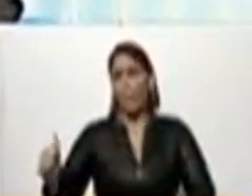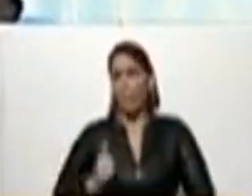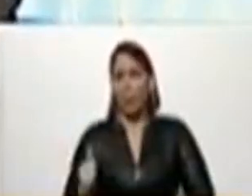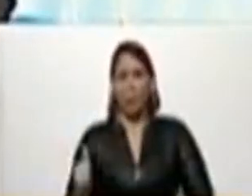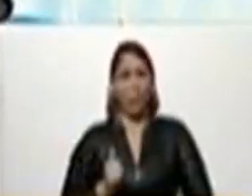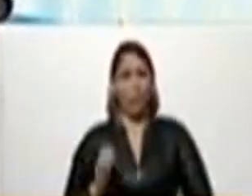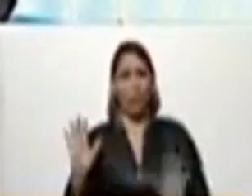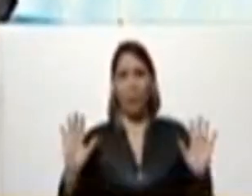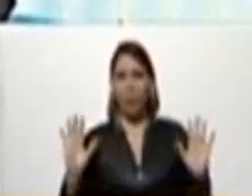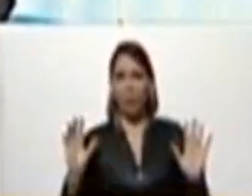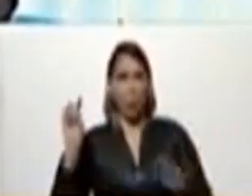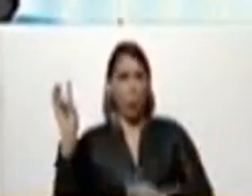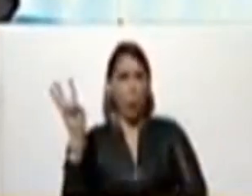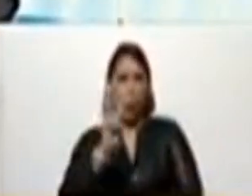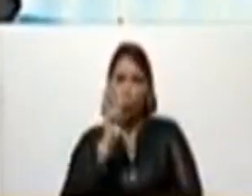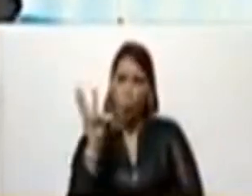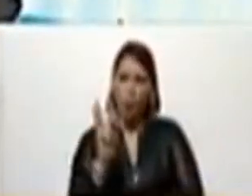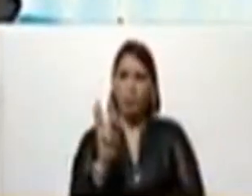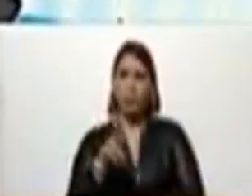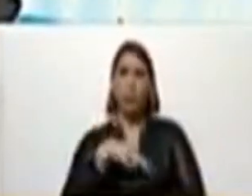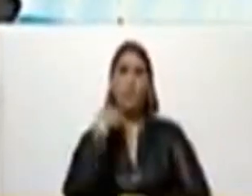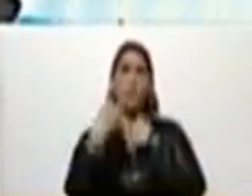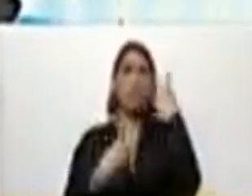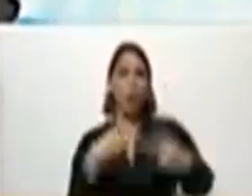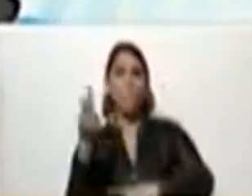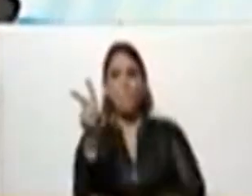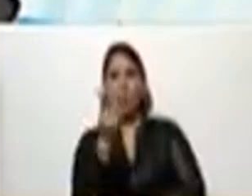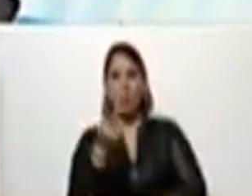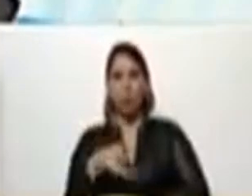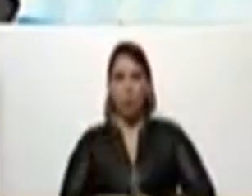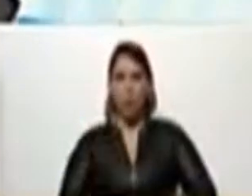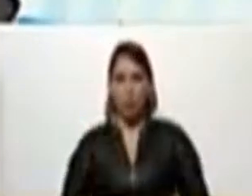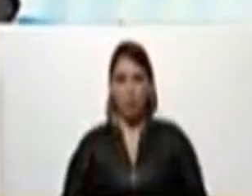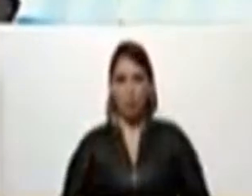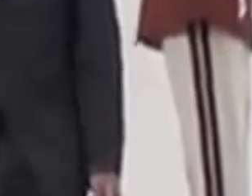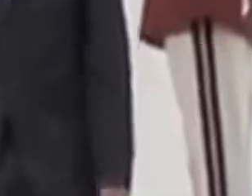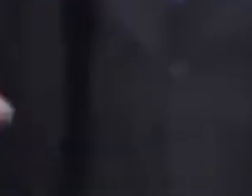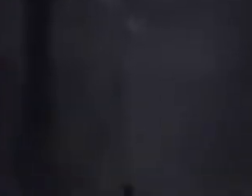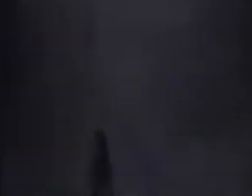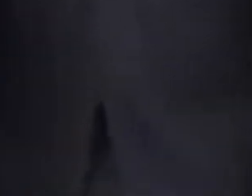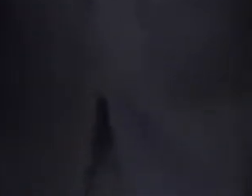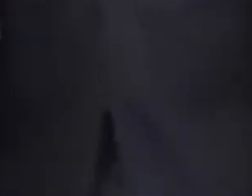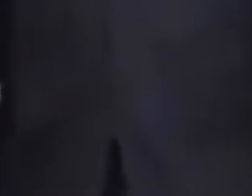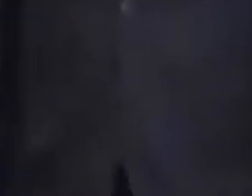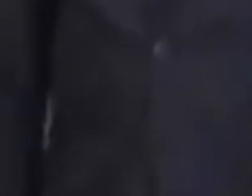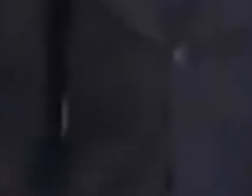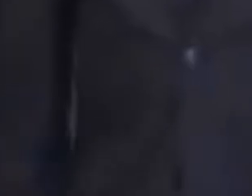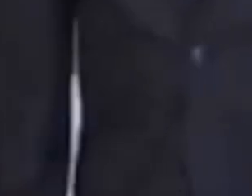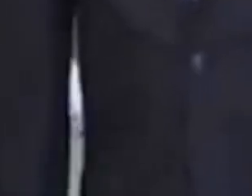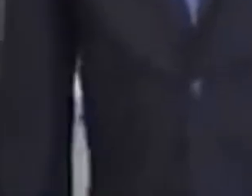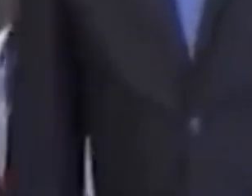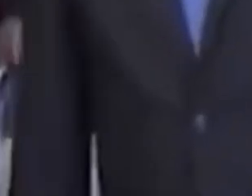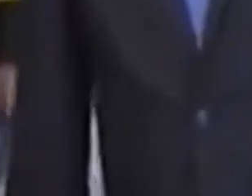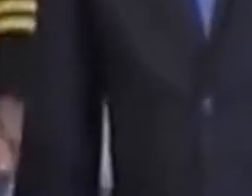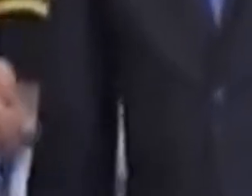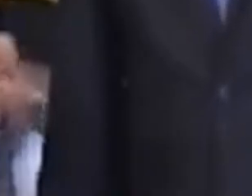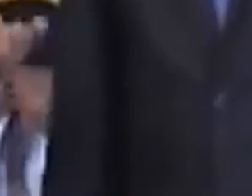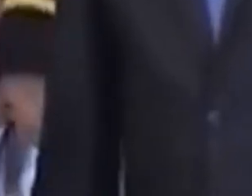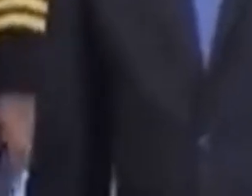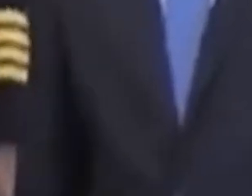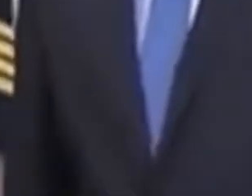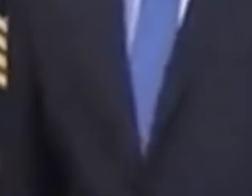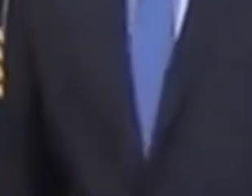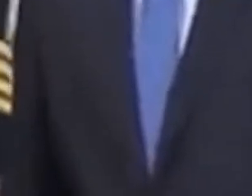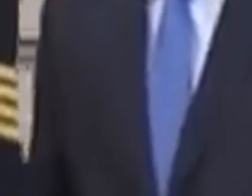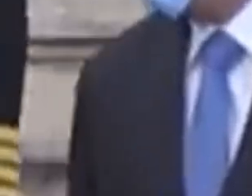sin avisarle. Imaginen cómo será ahora con una AN todavía más débil y dividida. Muchas de las decisiones que tienen